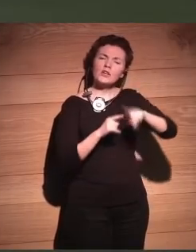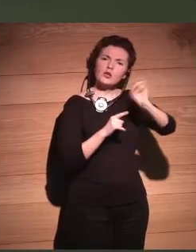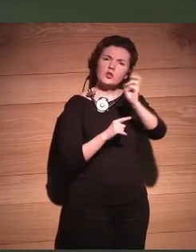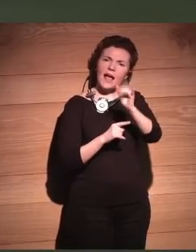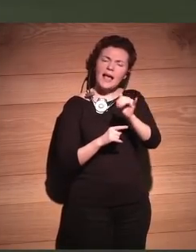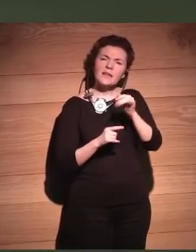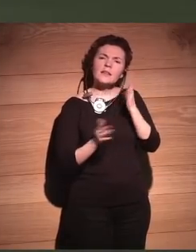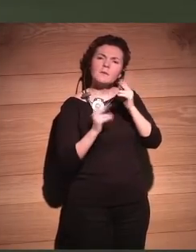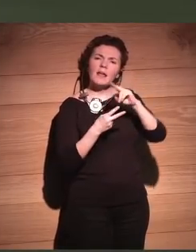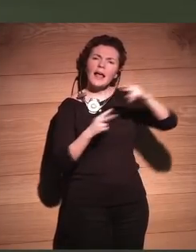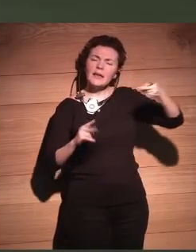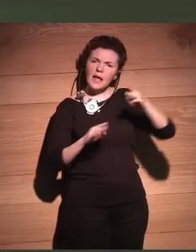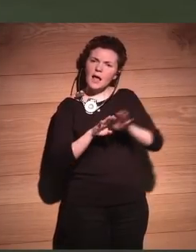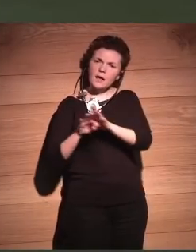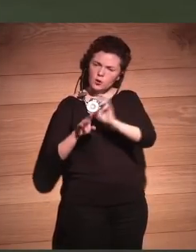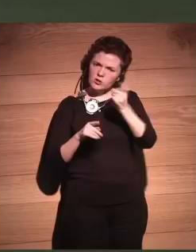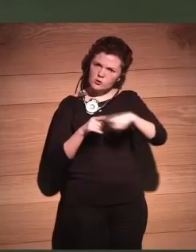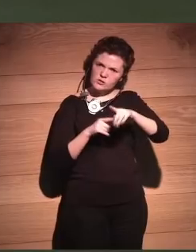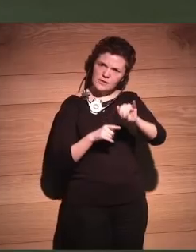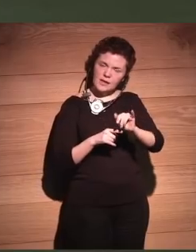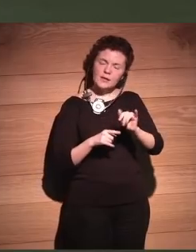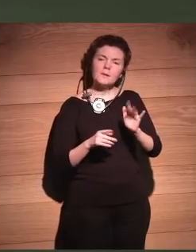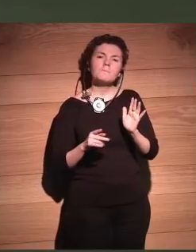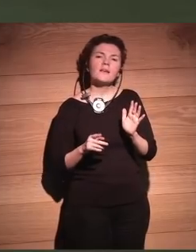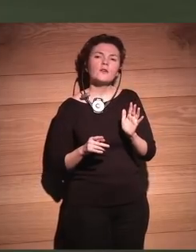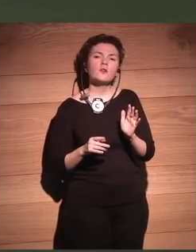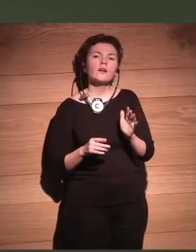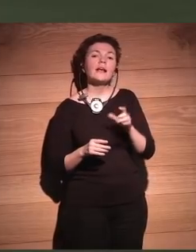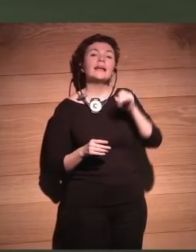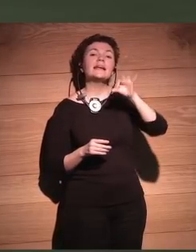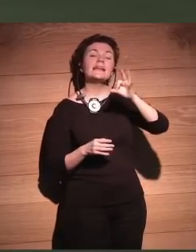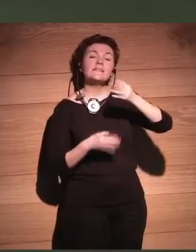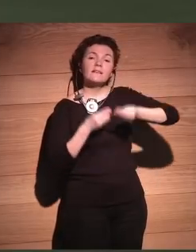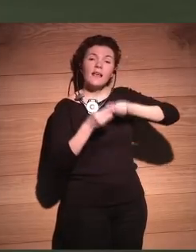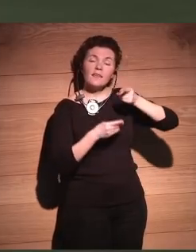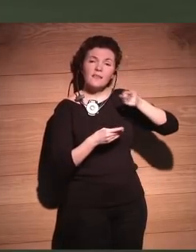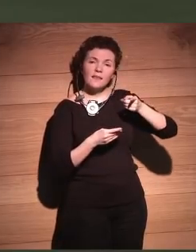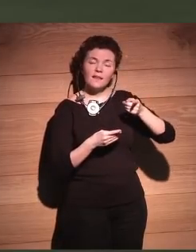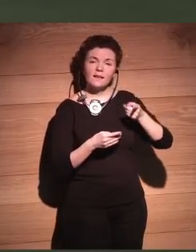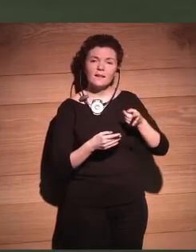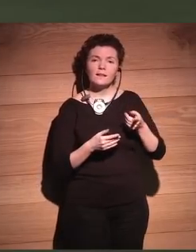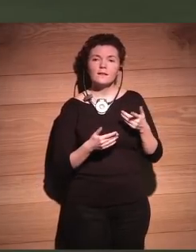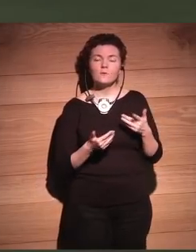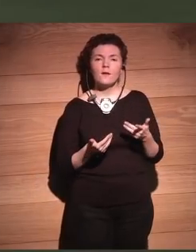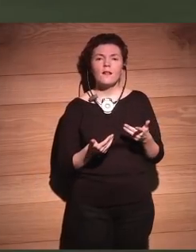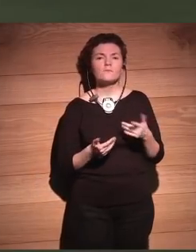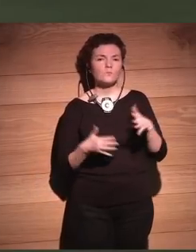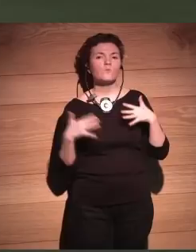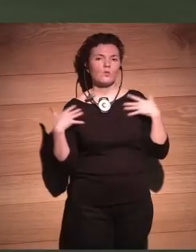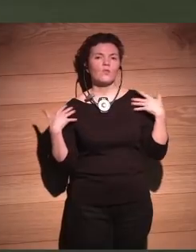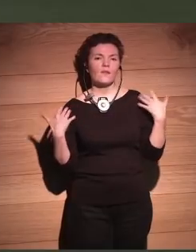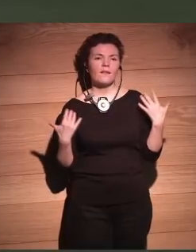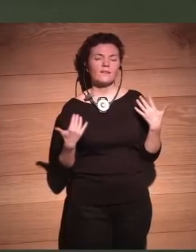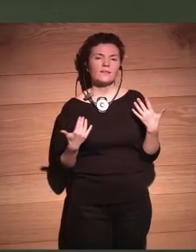aparte de la terapia génica, pero lo que hace Chris es muy